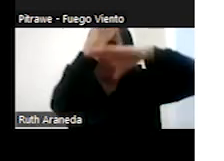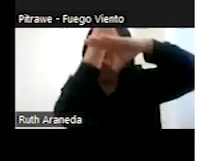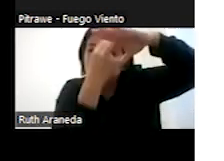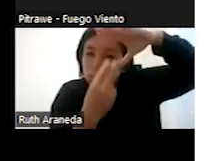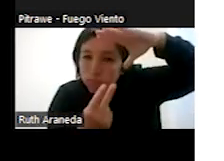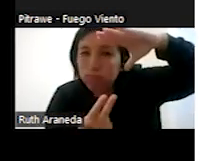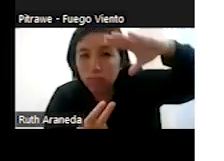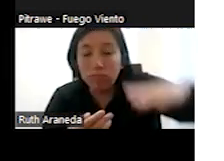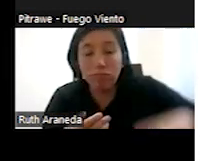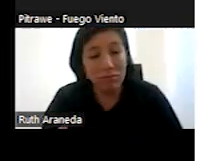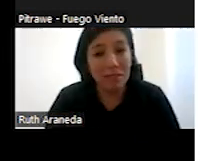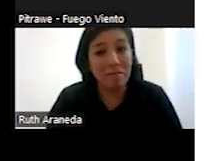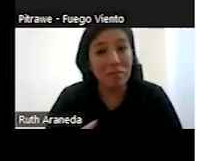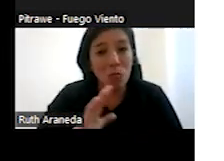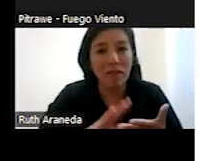dentadura